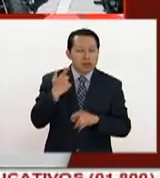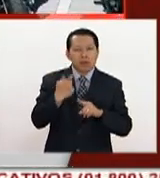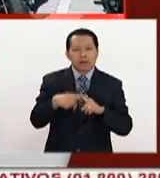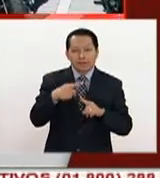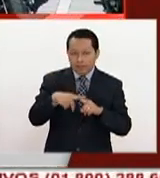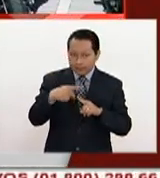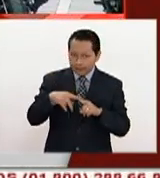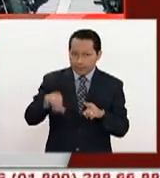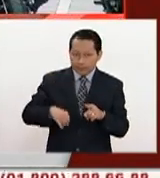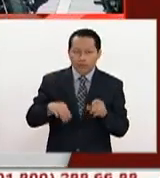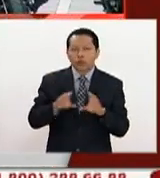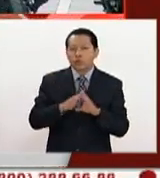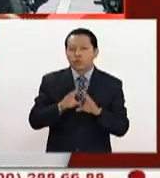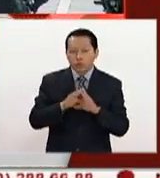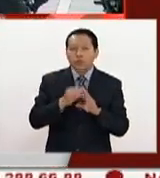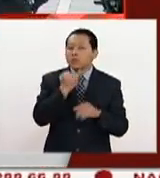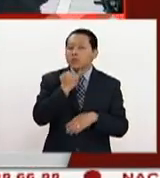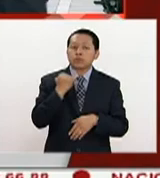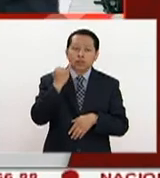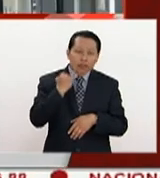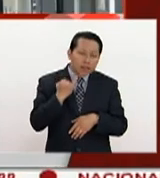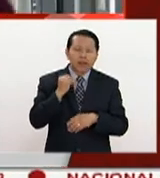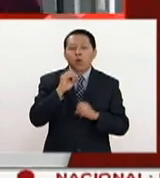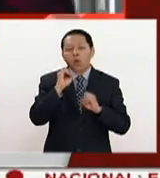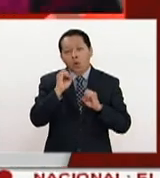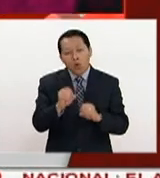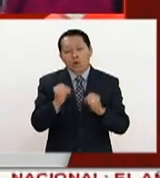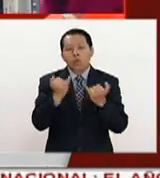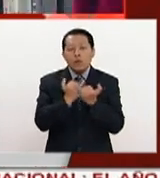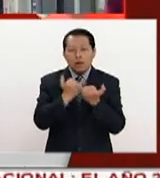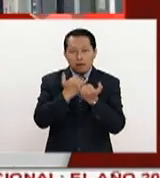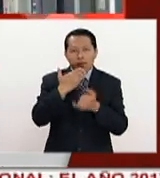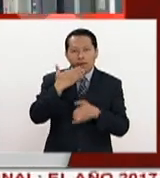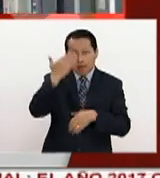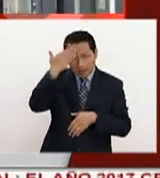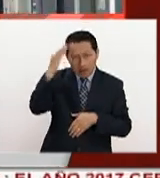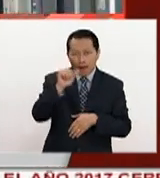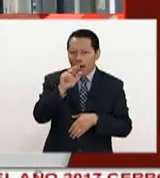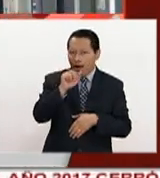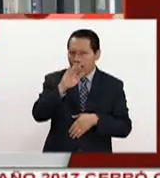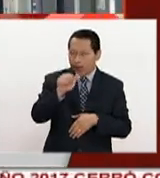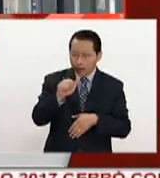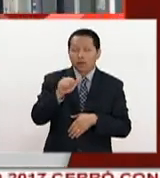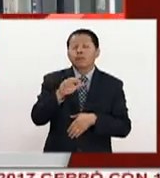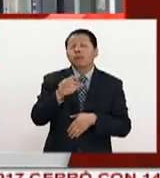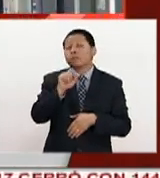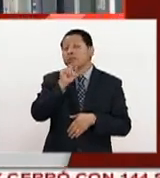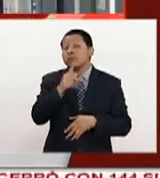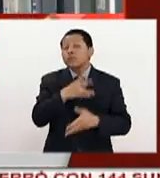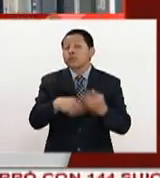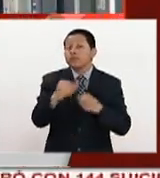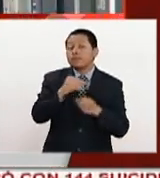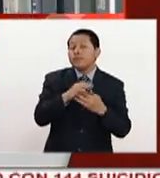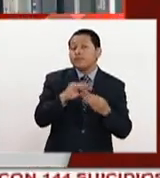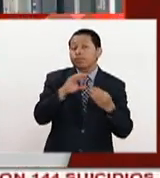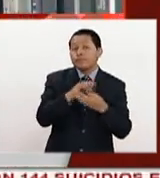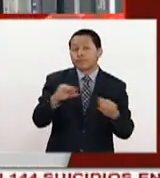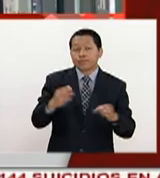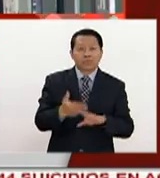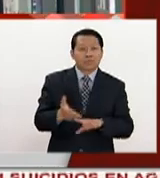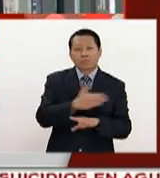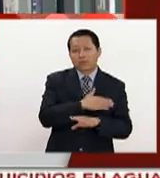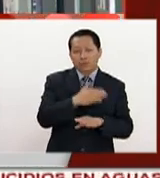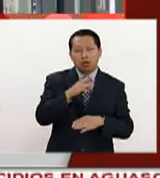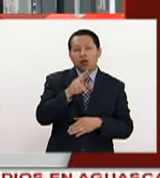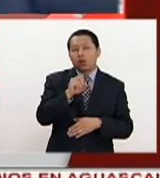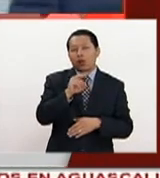intereses, como es al Estado de Israel o precisamente también a Arabia Saudita. Y por el otro lado también hay que recordar que desde la época de